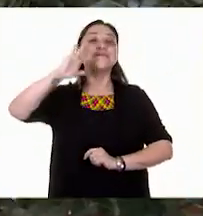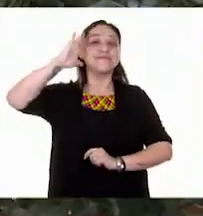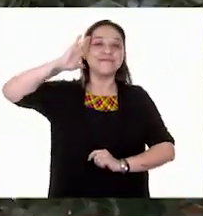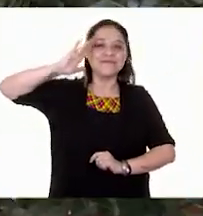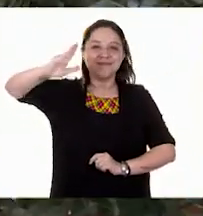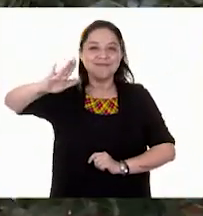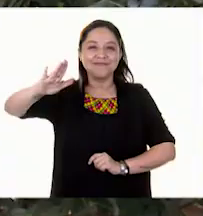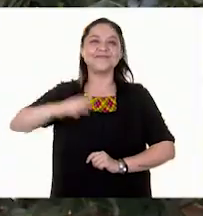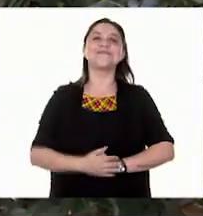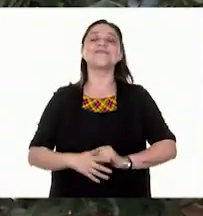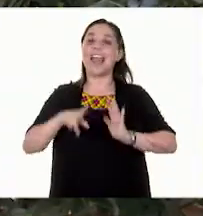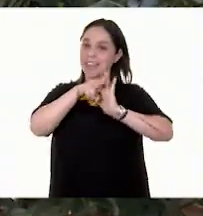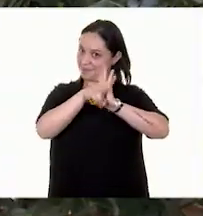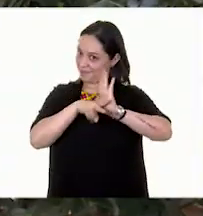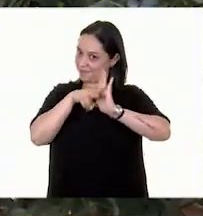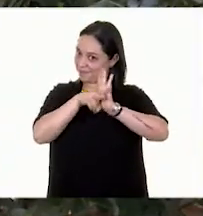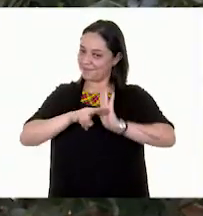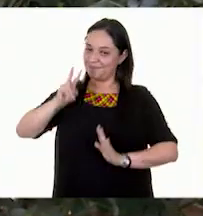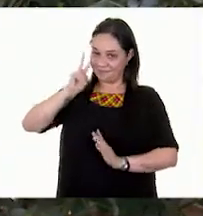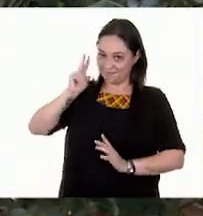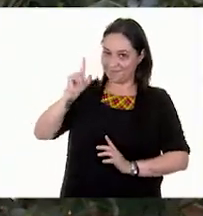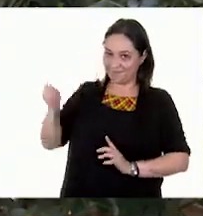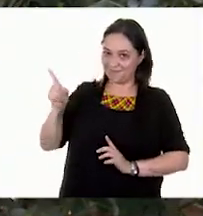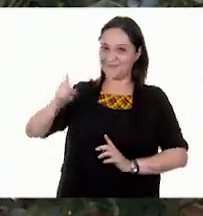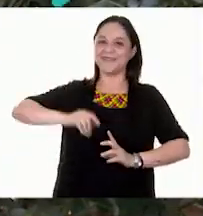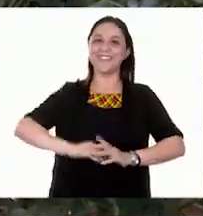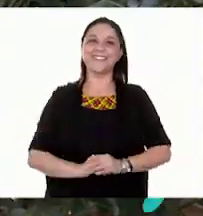¡Hola! ¡Vamos a ver el siguiente video!